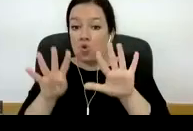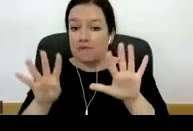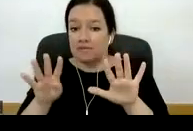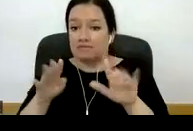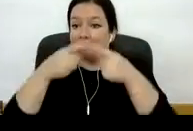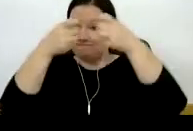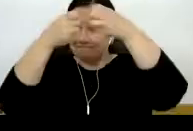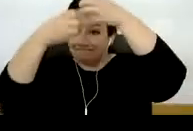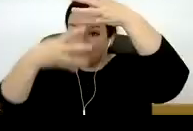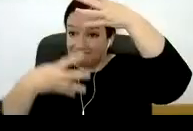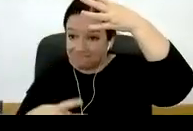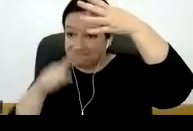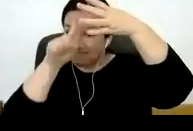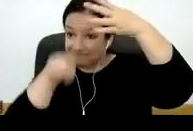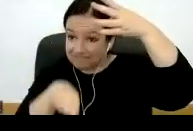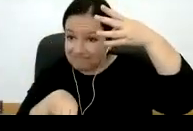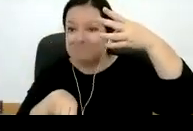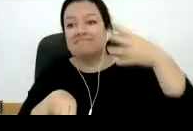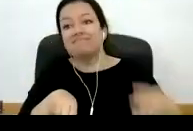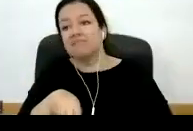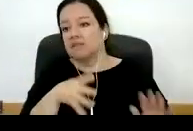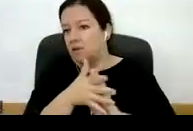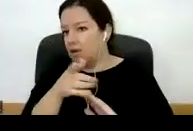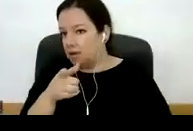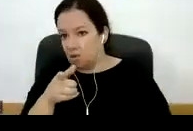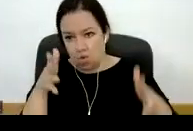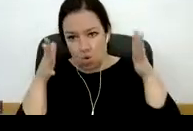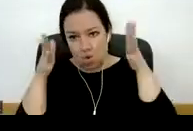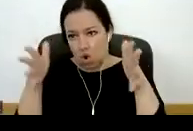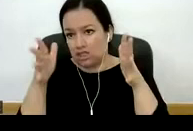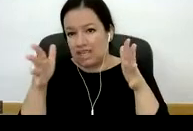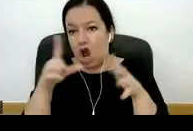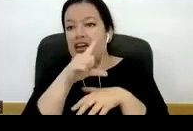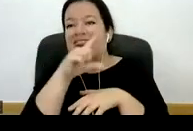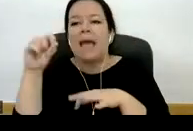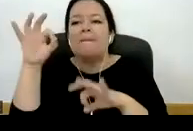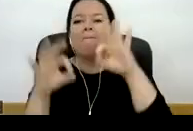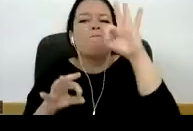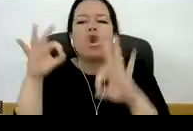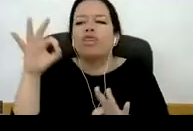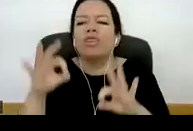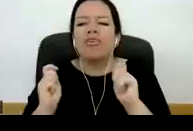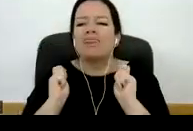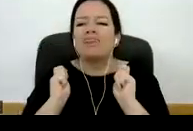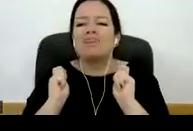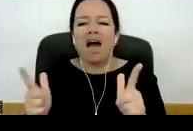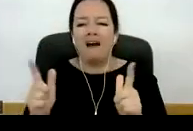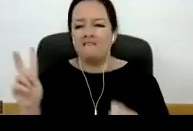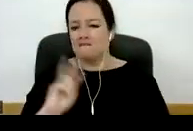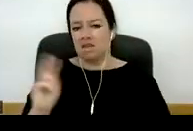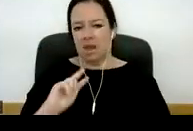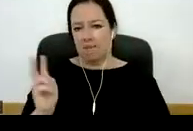la biotina. Por lo tanto, yo creo que se pueden recomendar 100% para compensar las vitaminas que